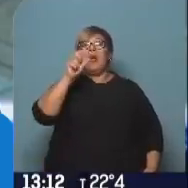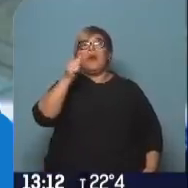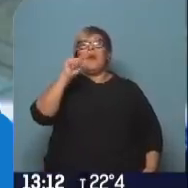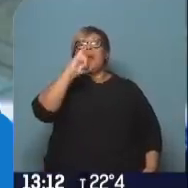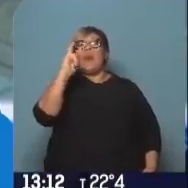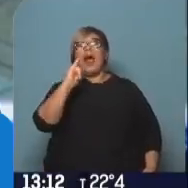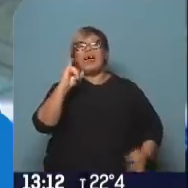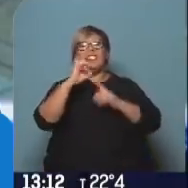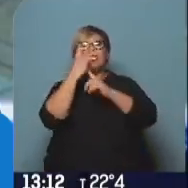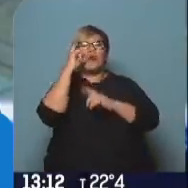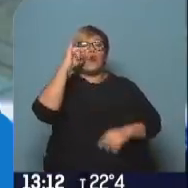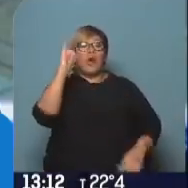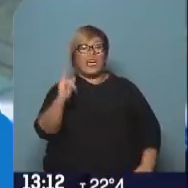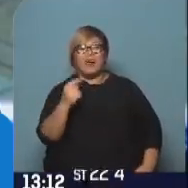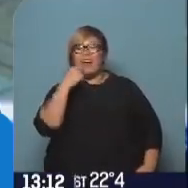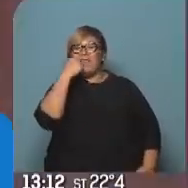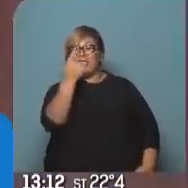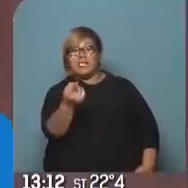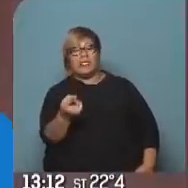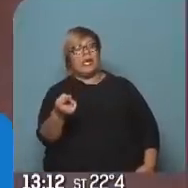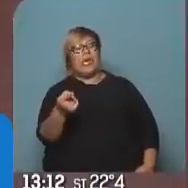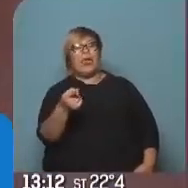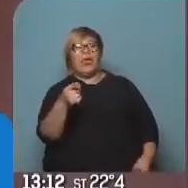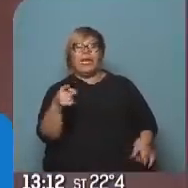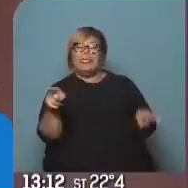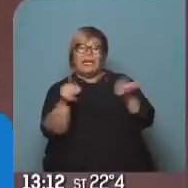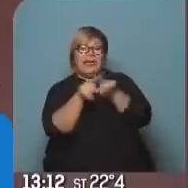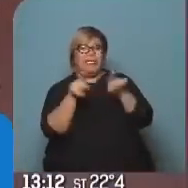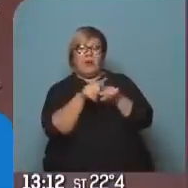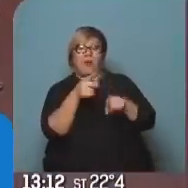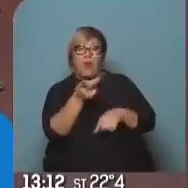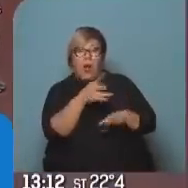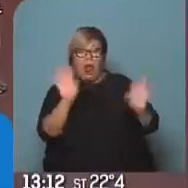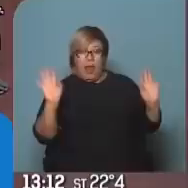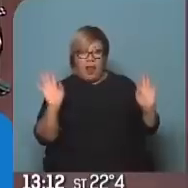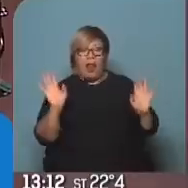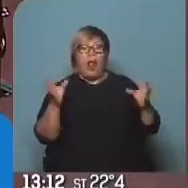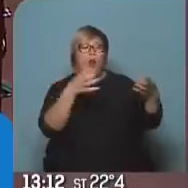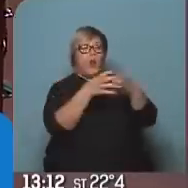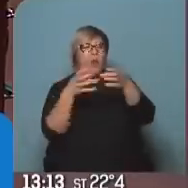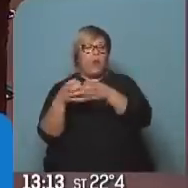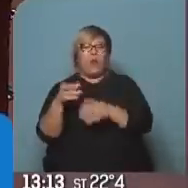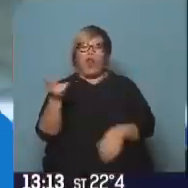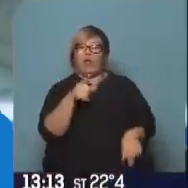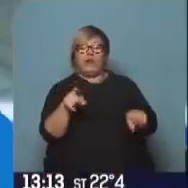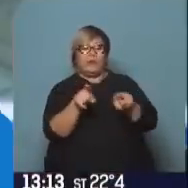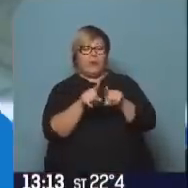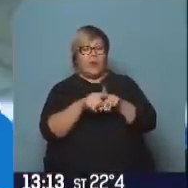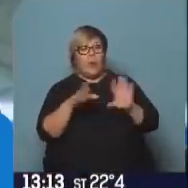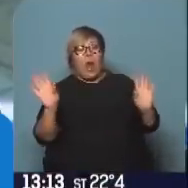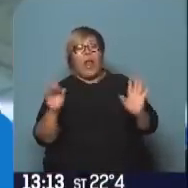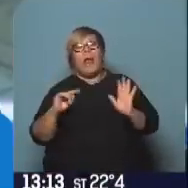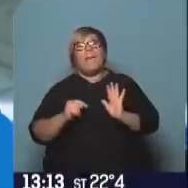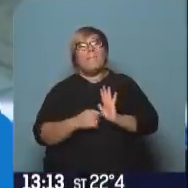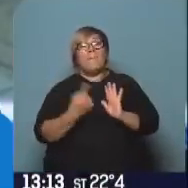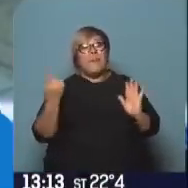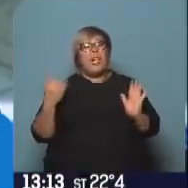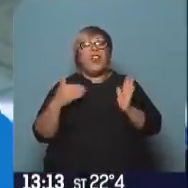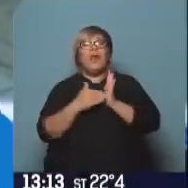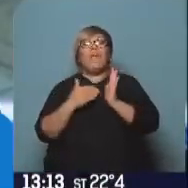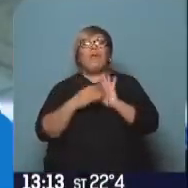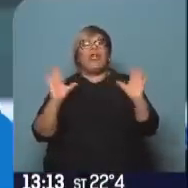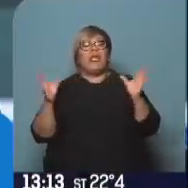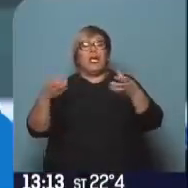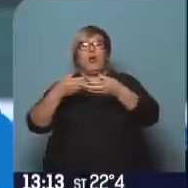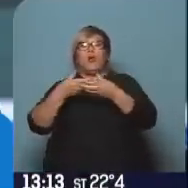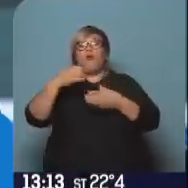la postura hoy de Tabaré Vázquez y la expectativa de, bueno, en definitiva, qué va a hacer el Prosur,